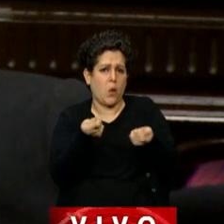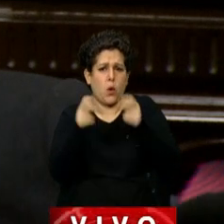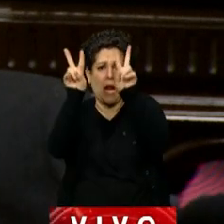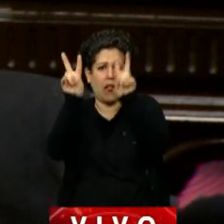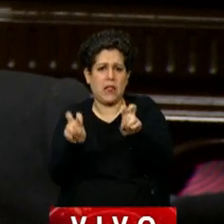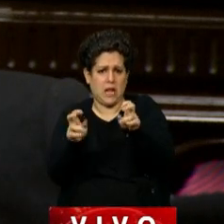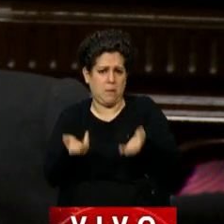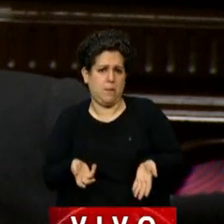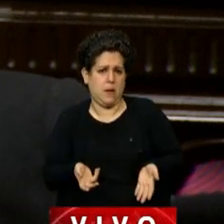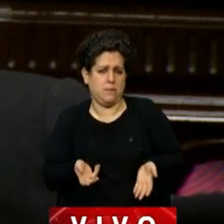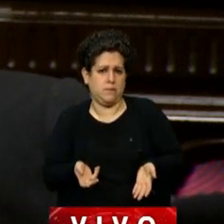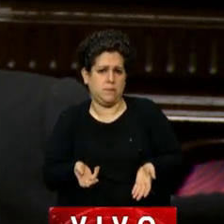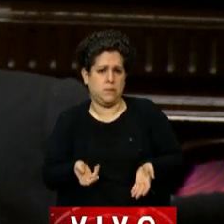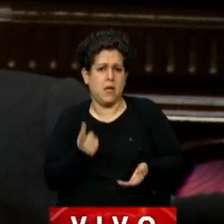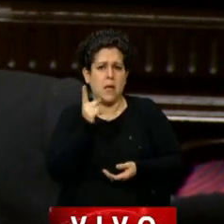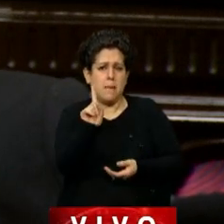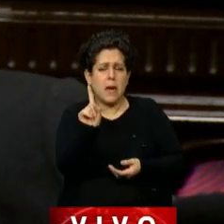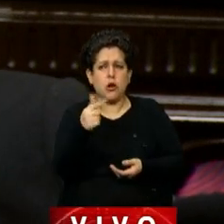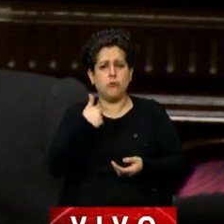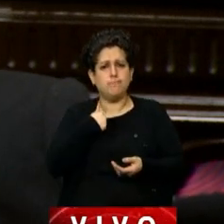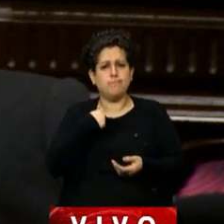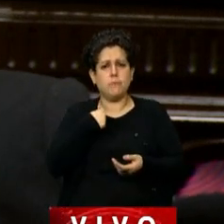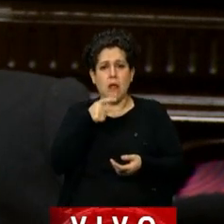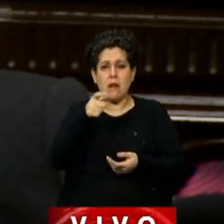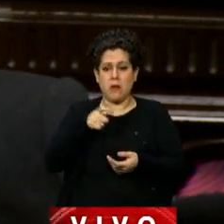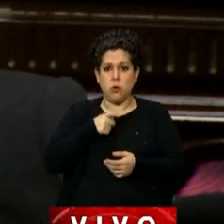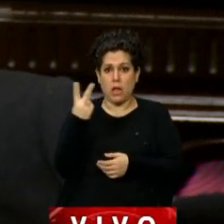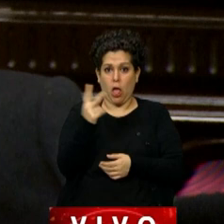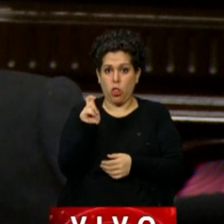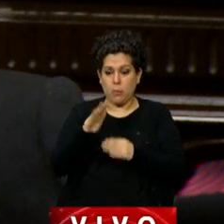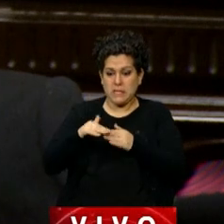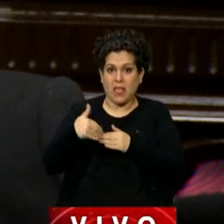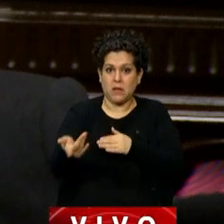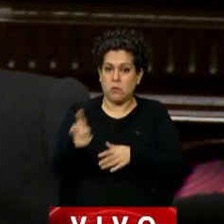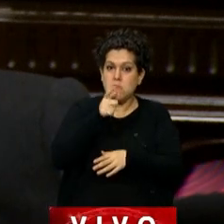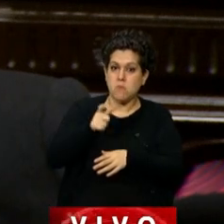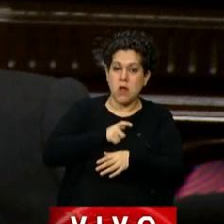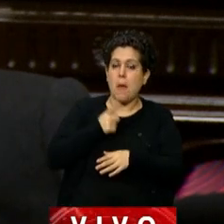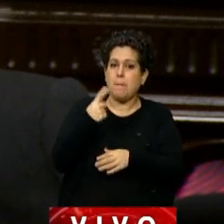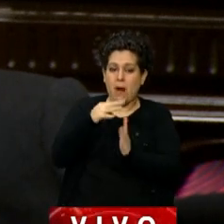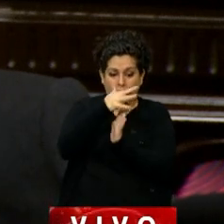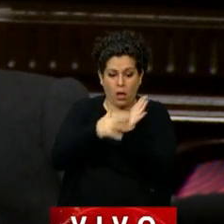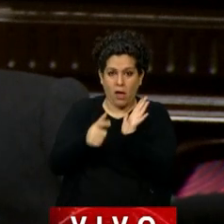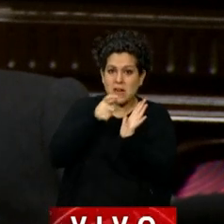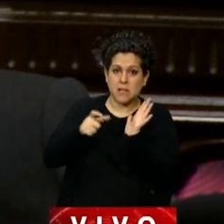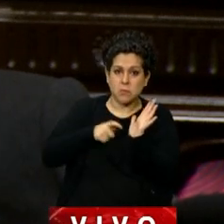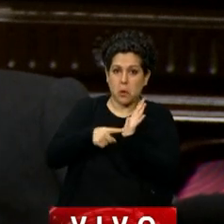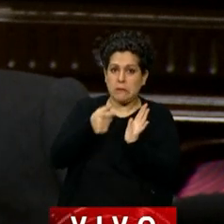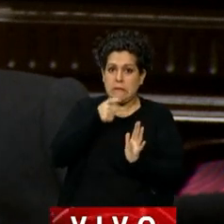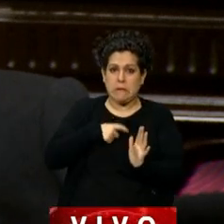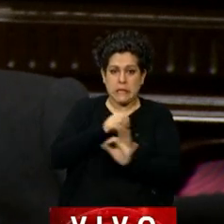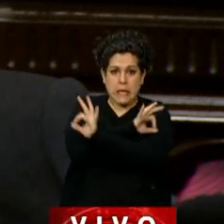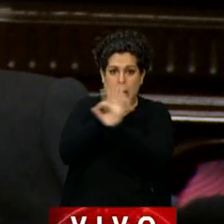tema. Pero no solamente me contestó a los 2 meses, sino que no me dijo nada de lo que yo